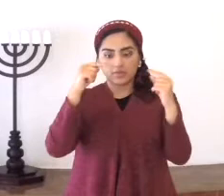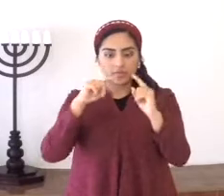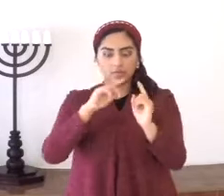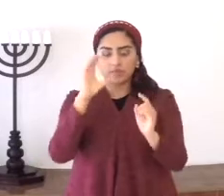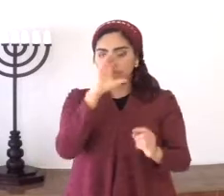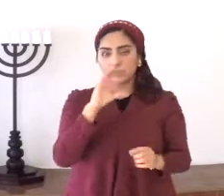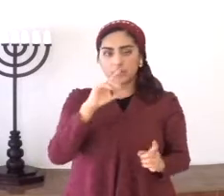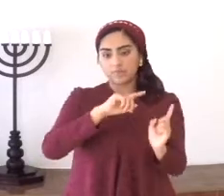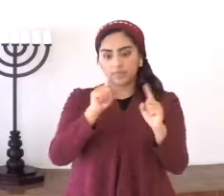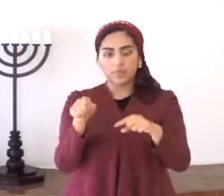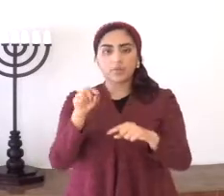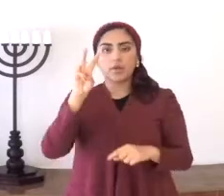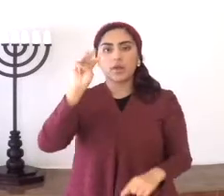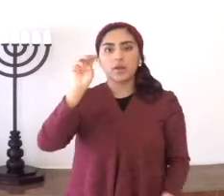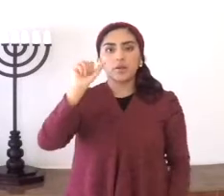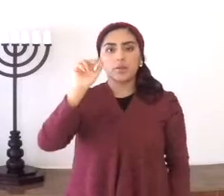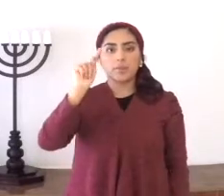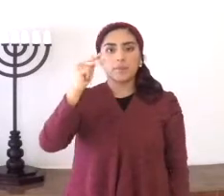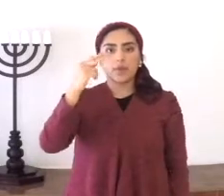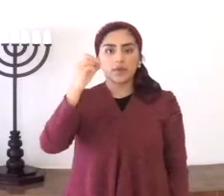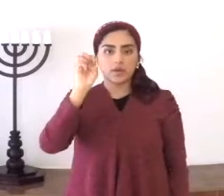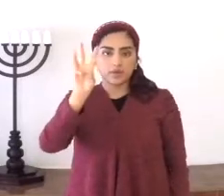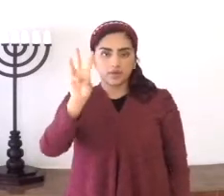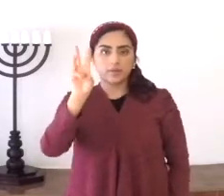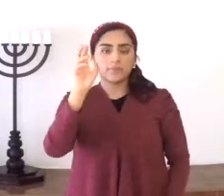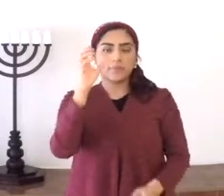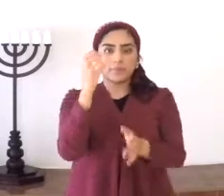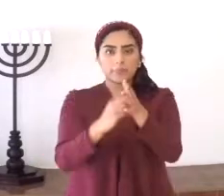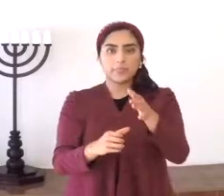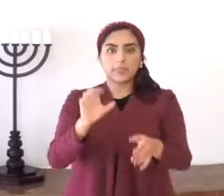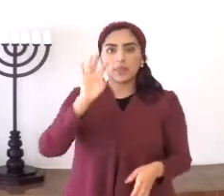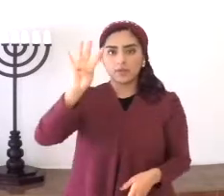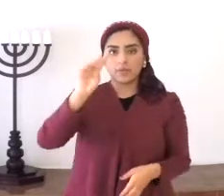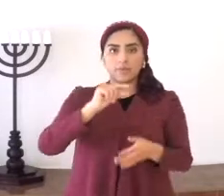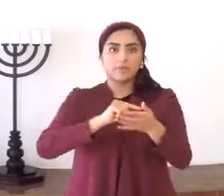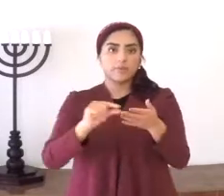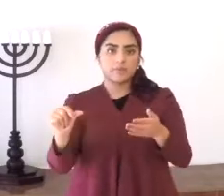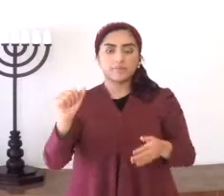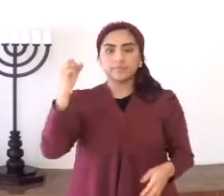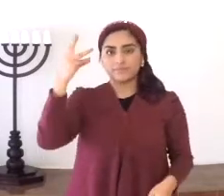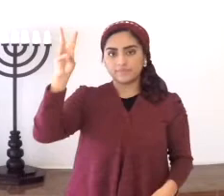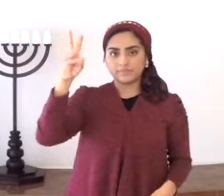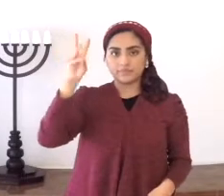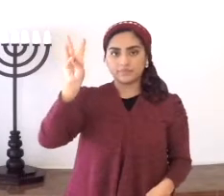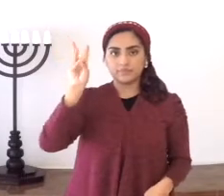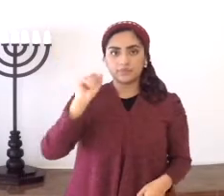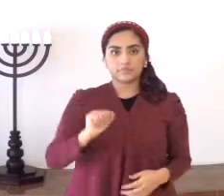fe. Ahora vamos a Matillahu, vamos armando el tema, vamos a Mateo, por favor,